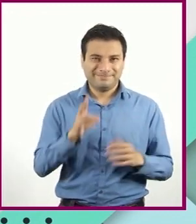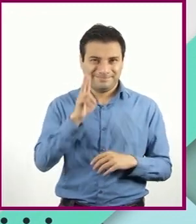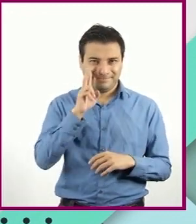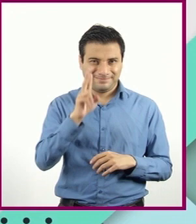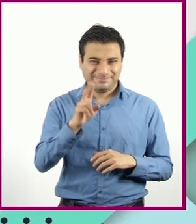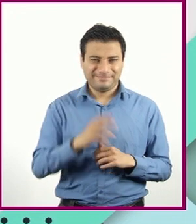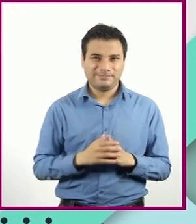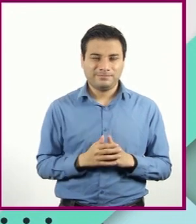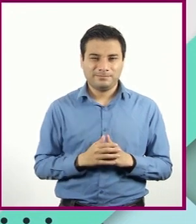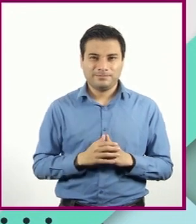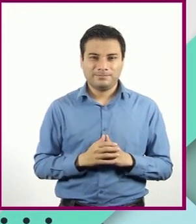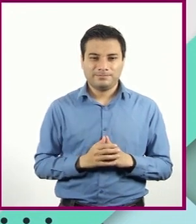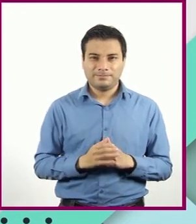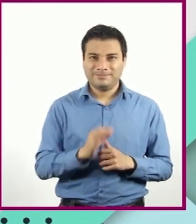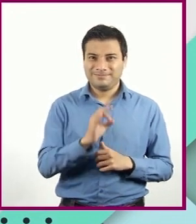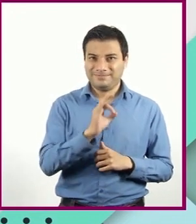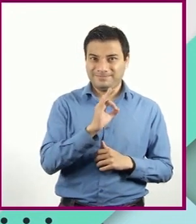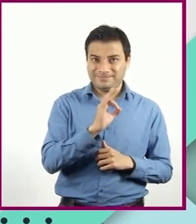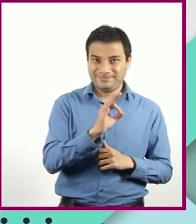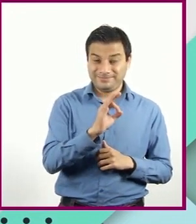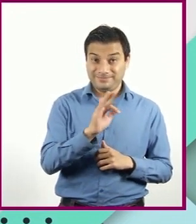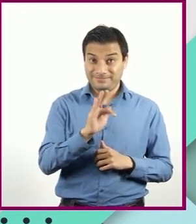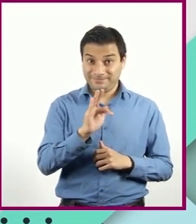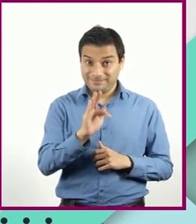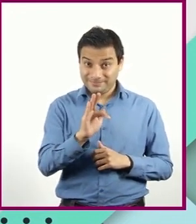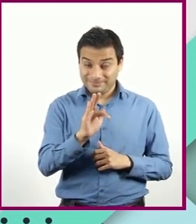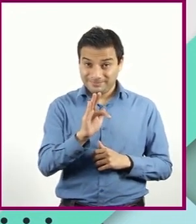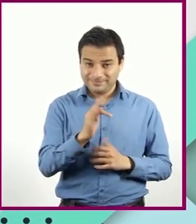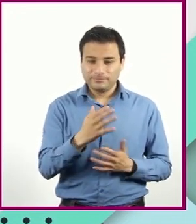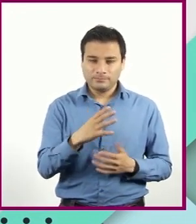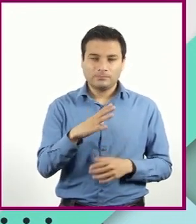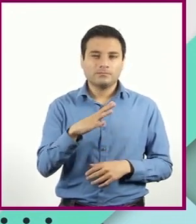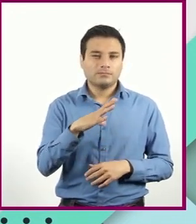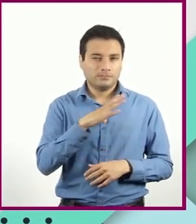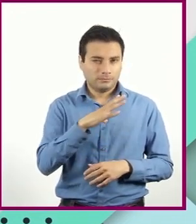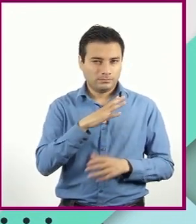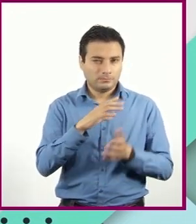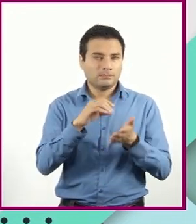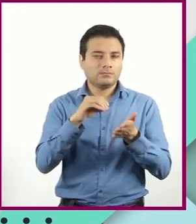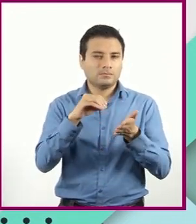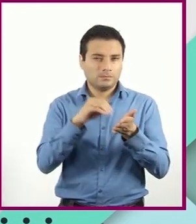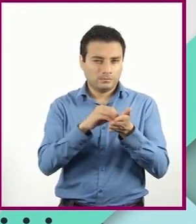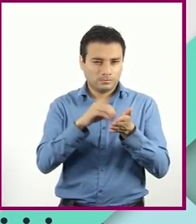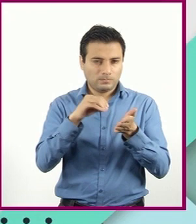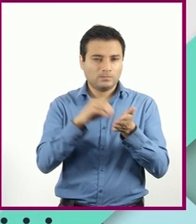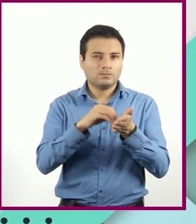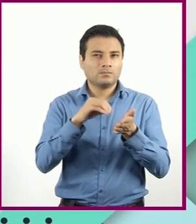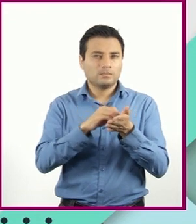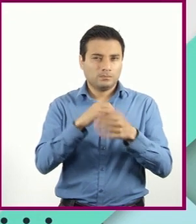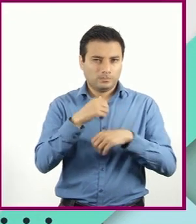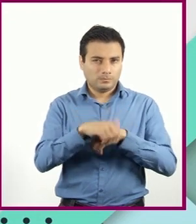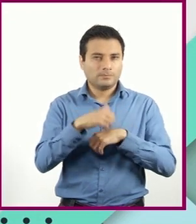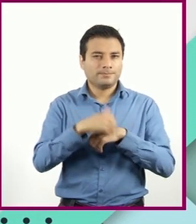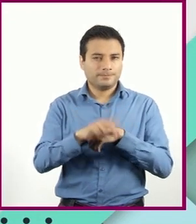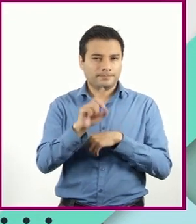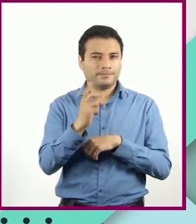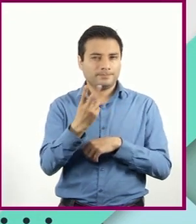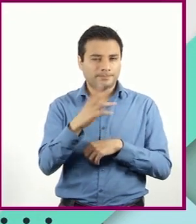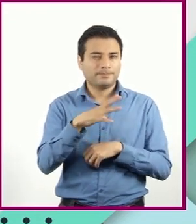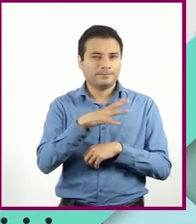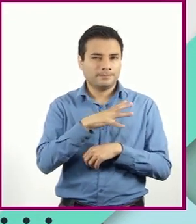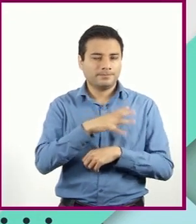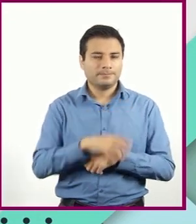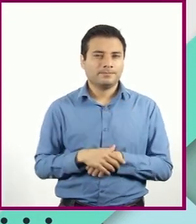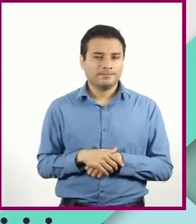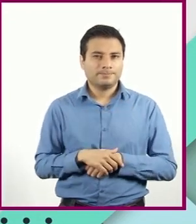que representa los grados Fahrenheit aún está afectado en el primer miembro por el número 32.